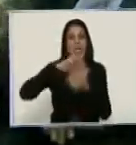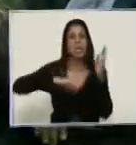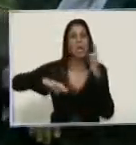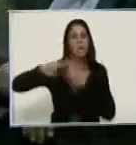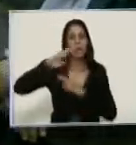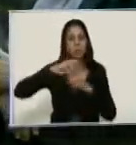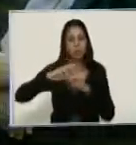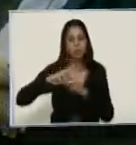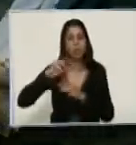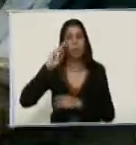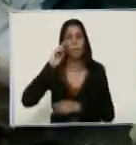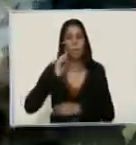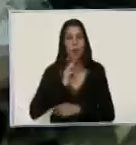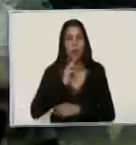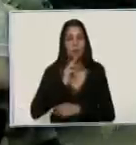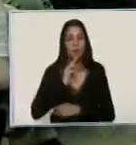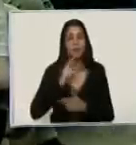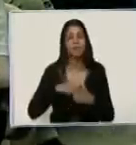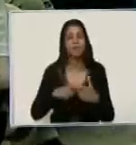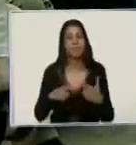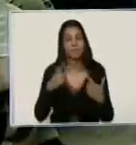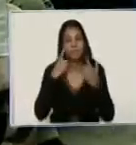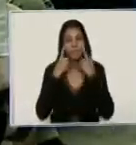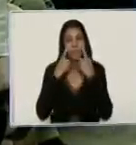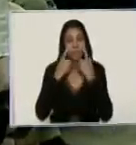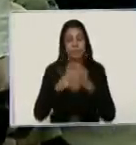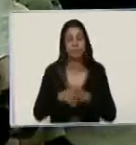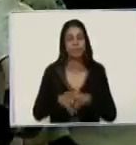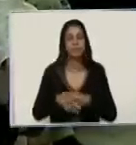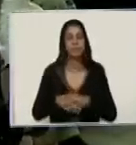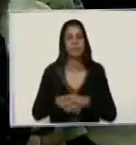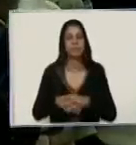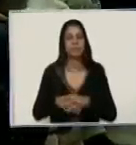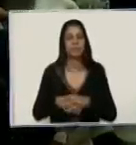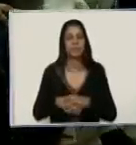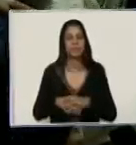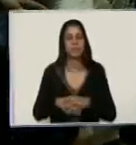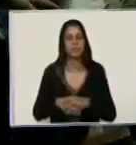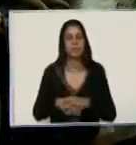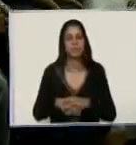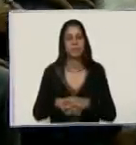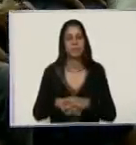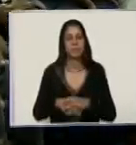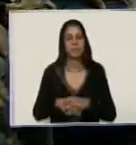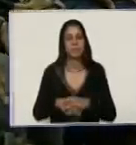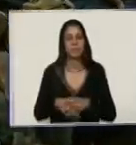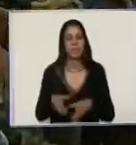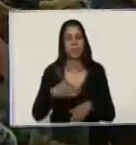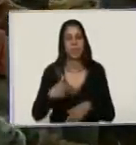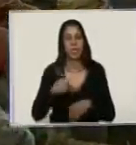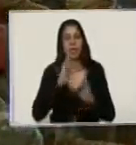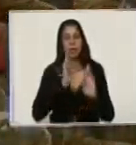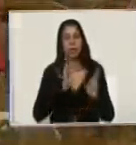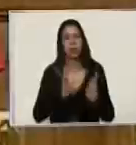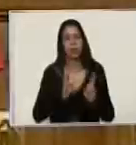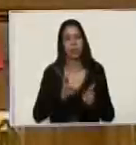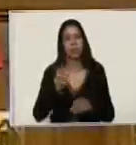revolución bolivariana. Entonces, fíjate, yo le quiero contestar a la señora Nikki